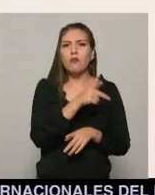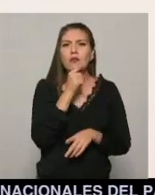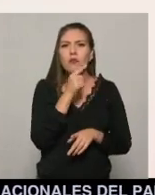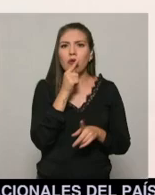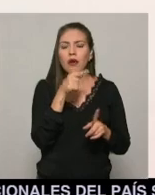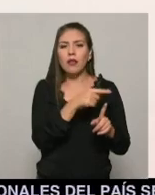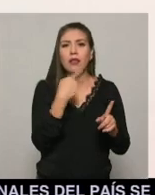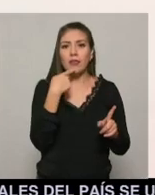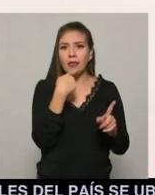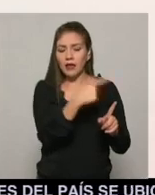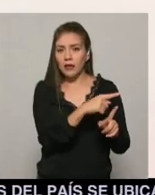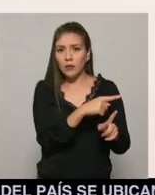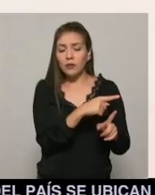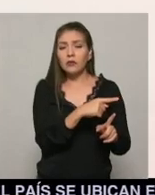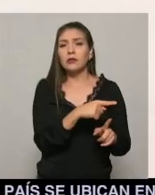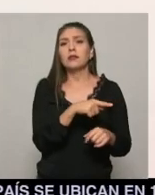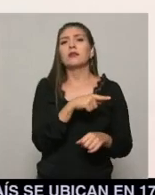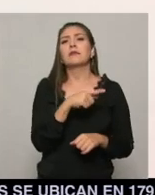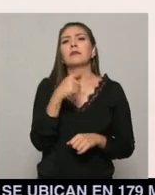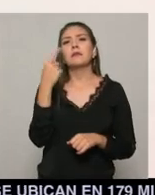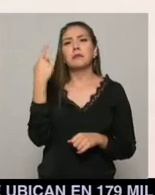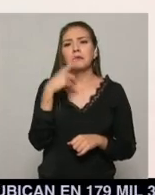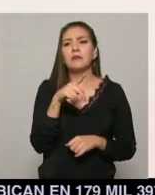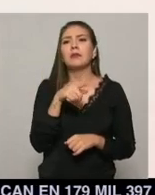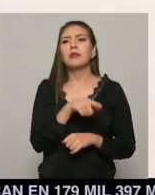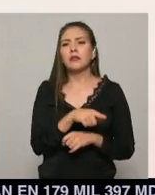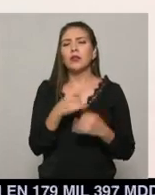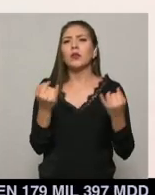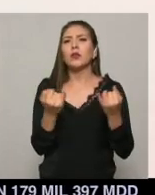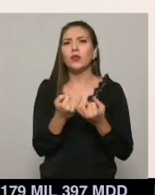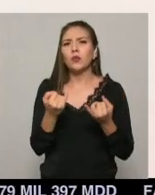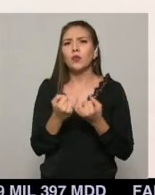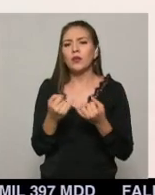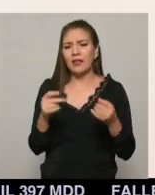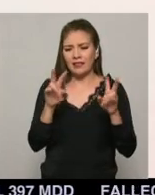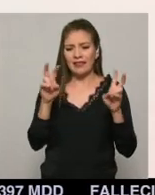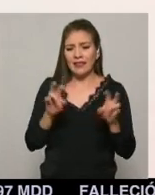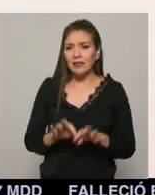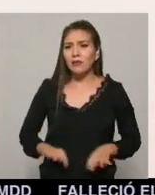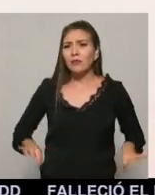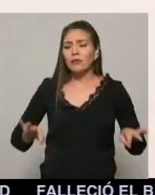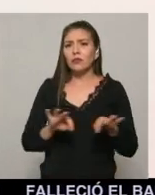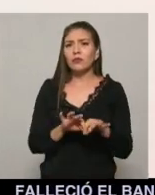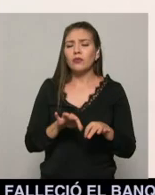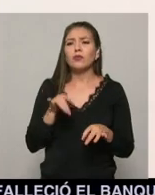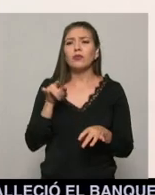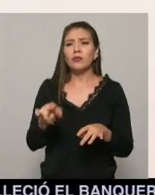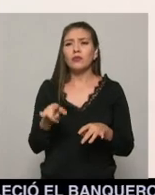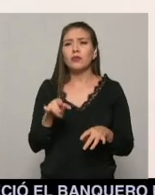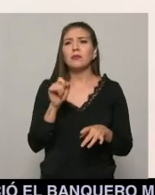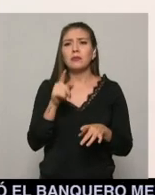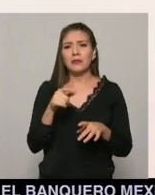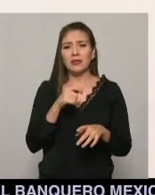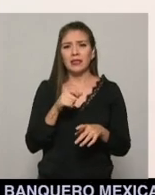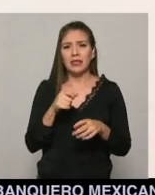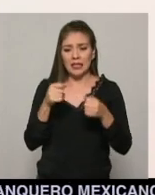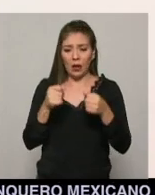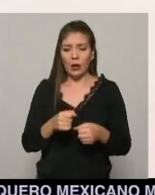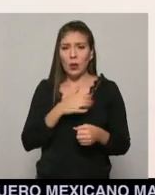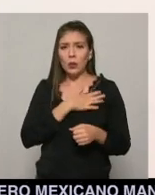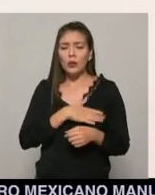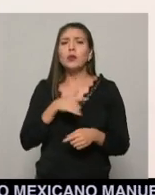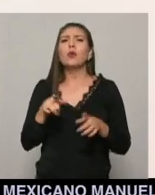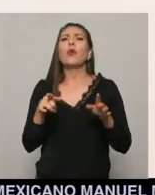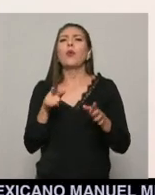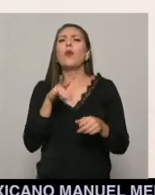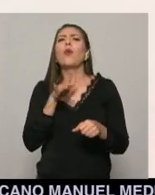hay otro tema que me parece importante, es cómo está funcionando el Consejo de Honor y Justicia, ¿no? ¿Cuál es realmente la actitud o la